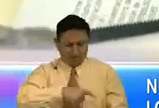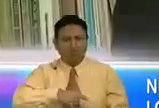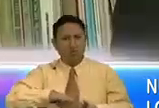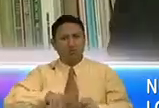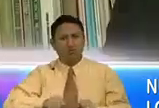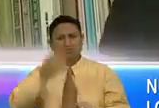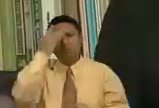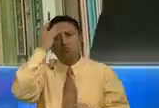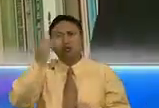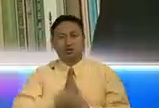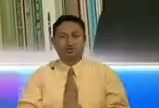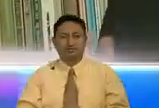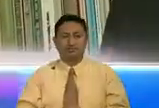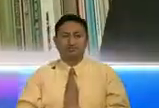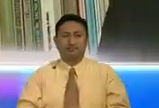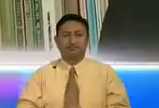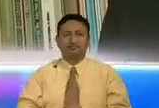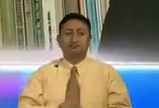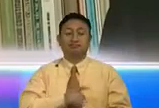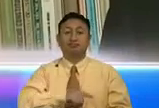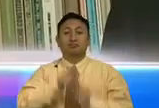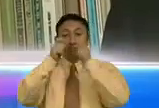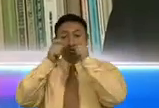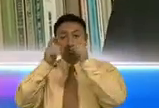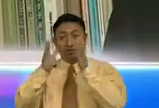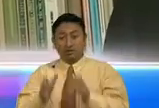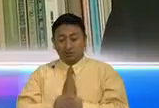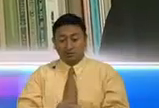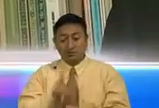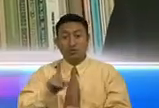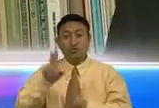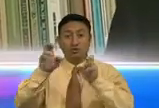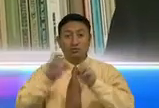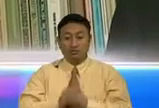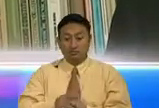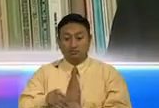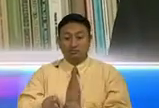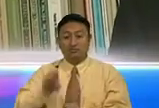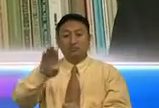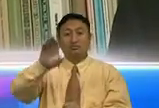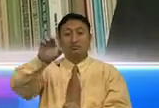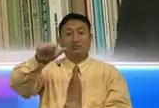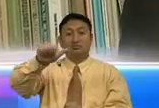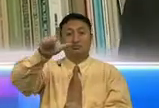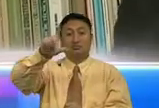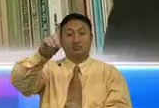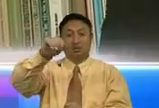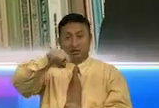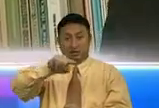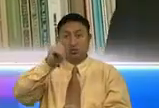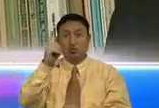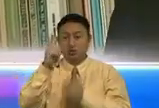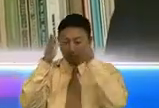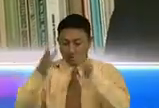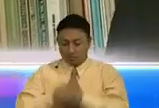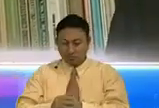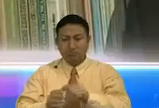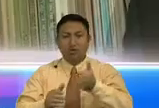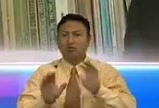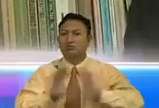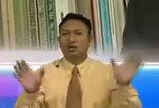La Fiscalía General del Estado pasó meses enfrascada en un solo caso, que es el caso del señor Balda, como que si no hubieran otros casos en